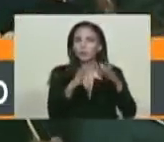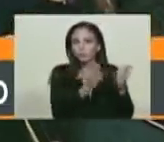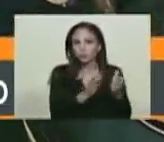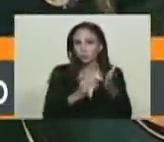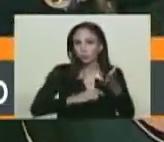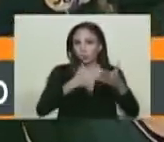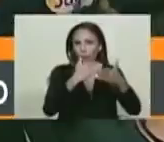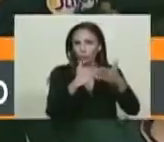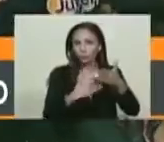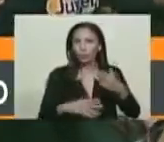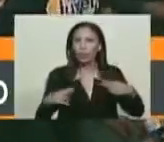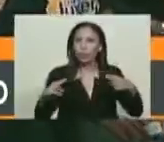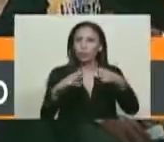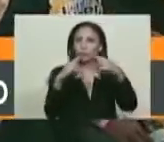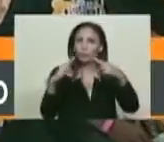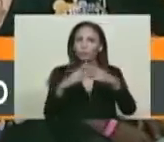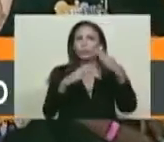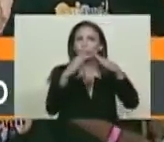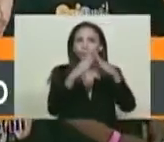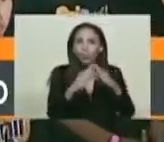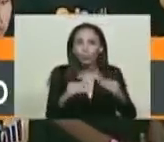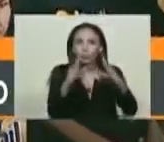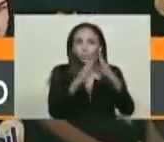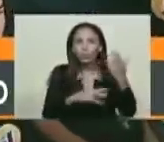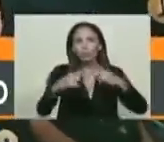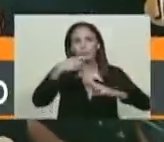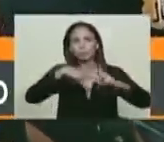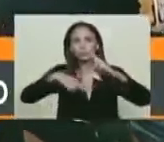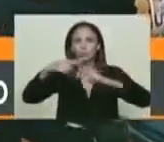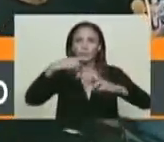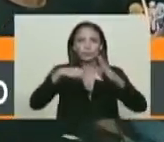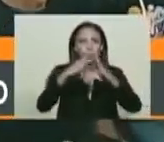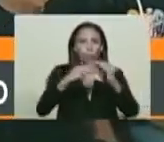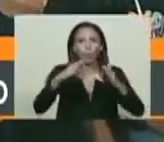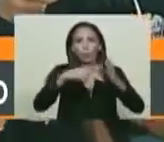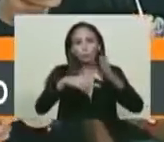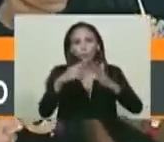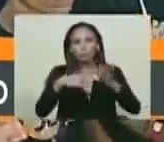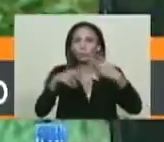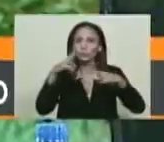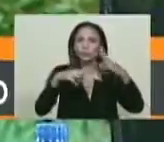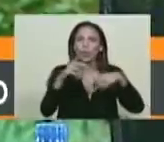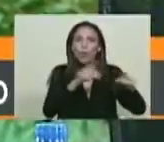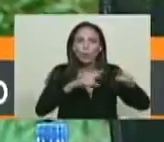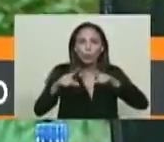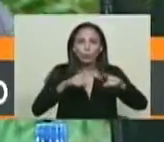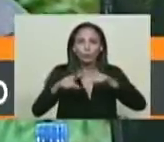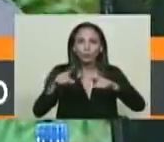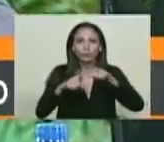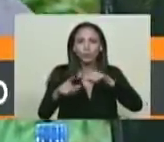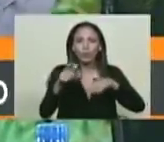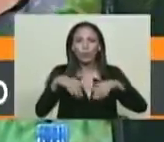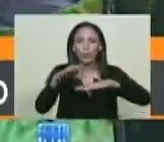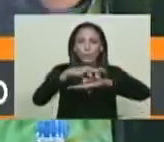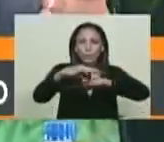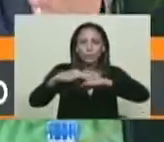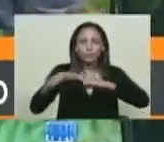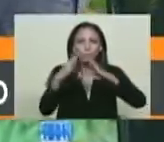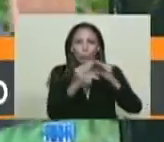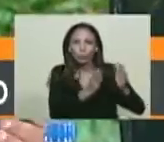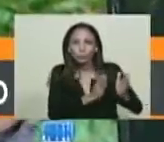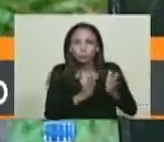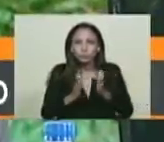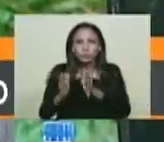un encuentro con todos los facilitadores y recreadores, coordinadores municipales y parroquiales del Plan Chamba Juvenil, con toda la